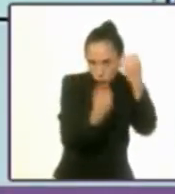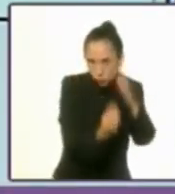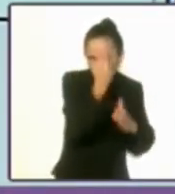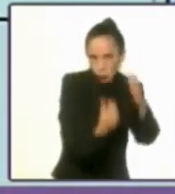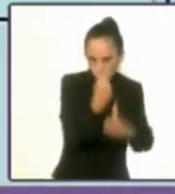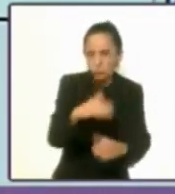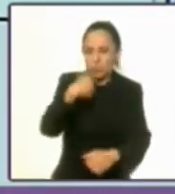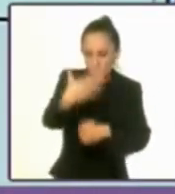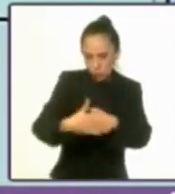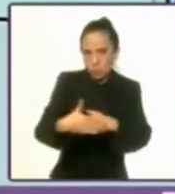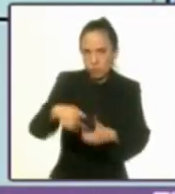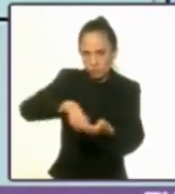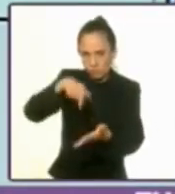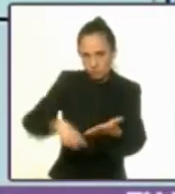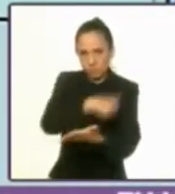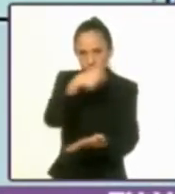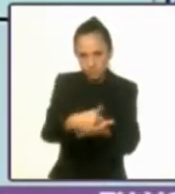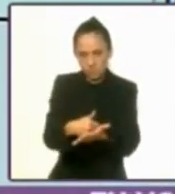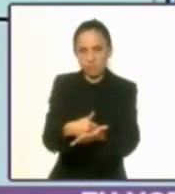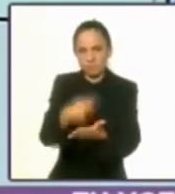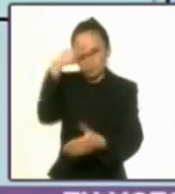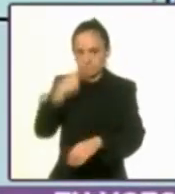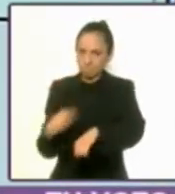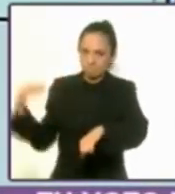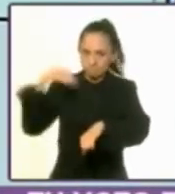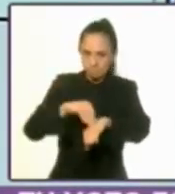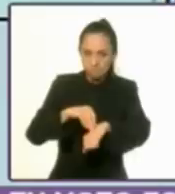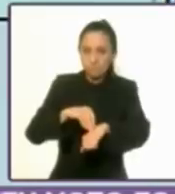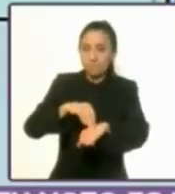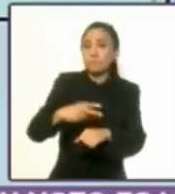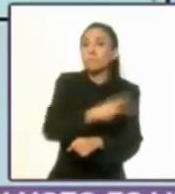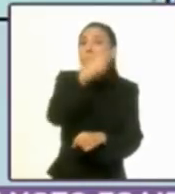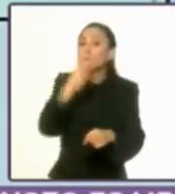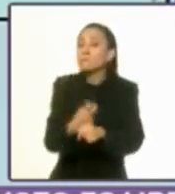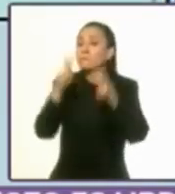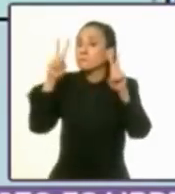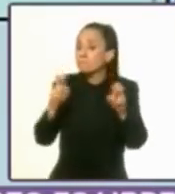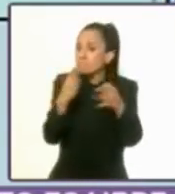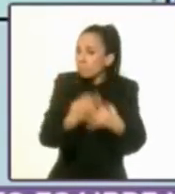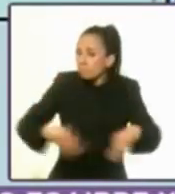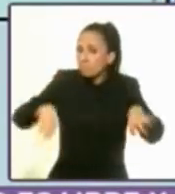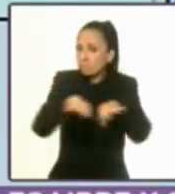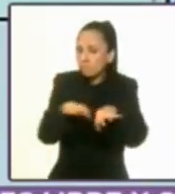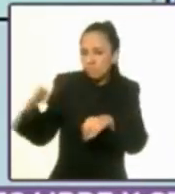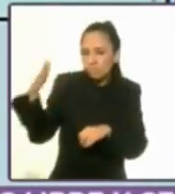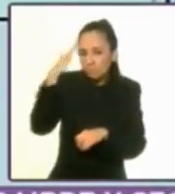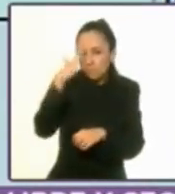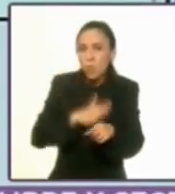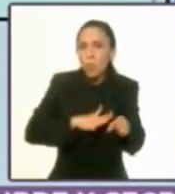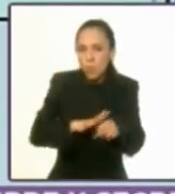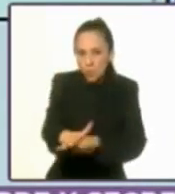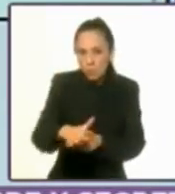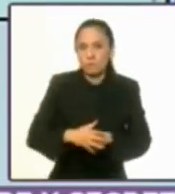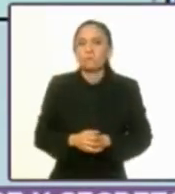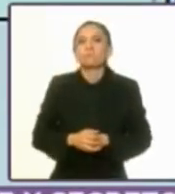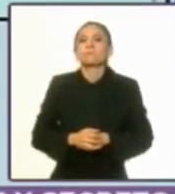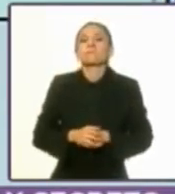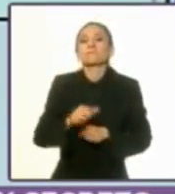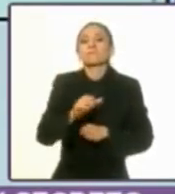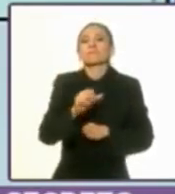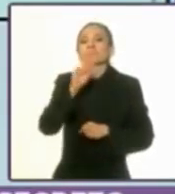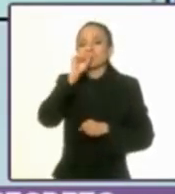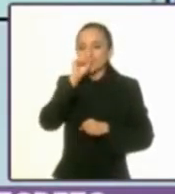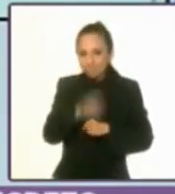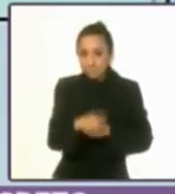impulsar en la ciudad de mexico el segundo tema fundamental es el tema de apoyar a partir